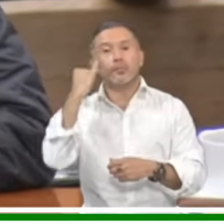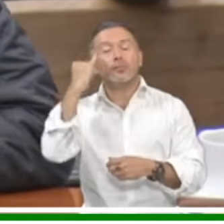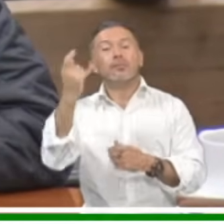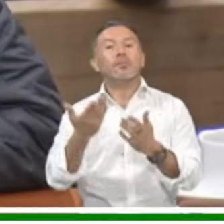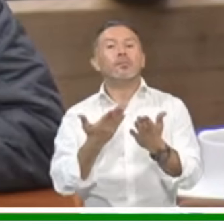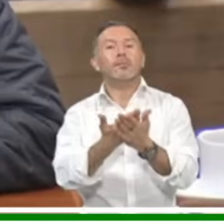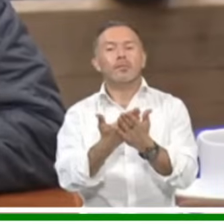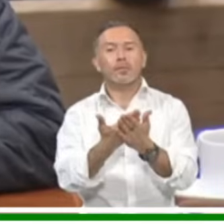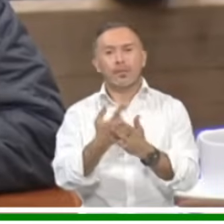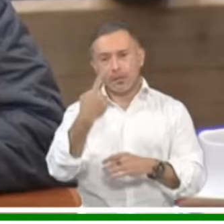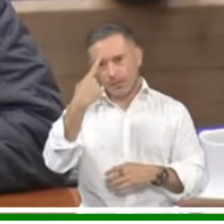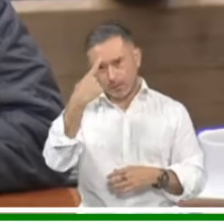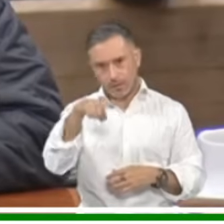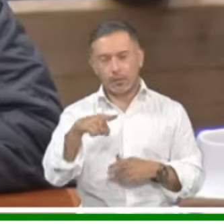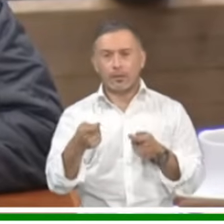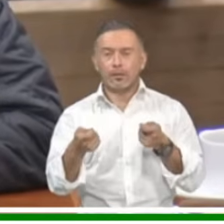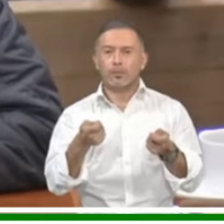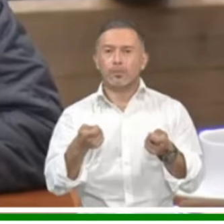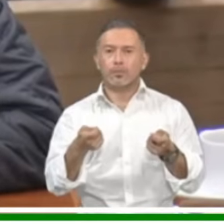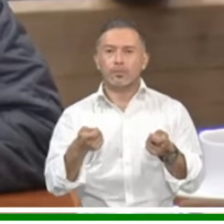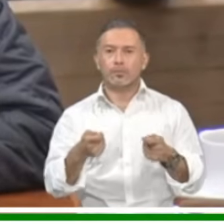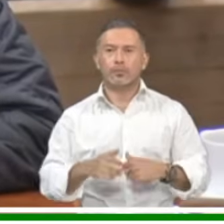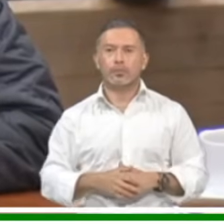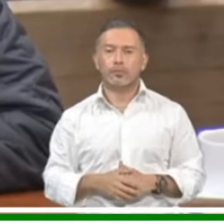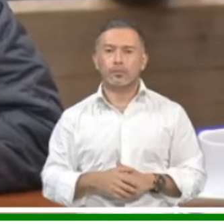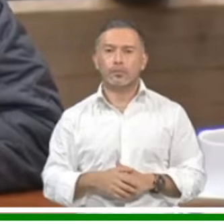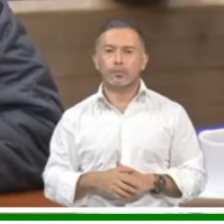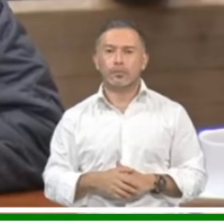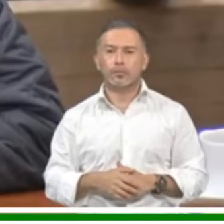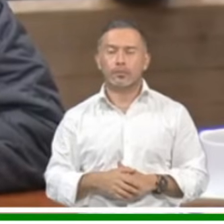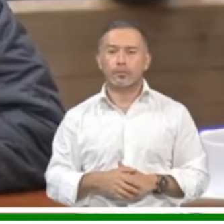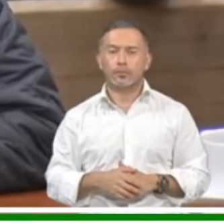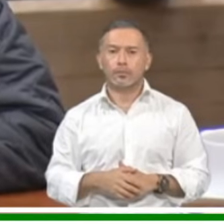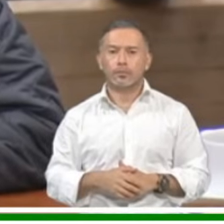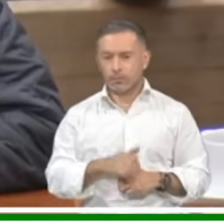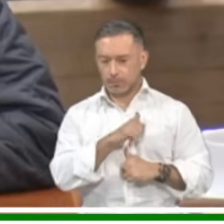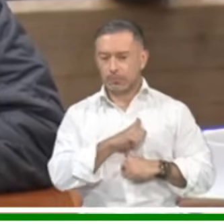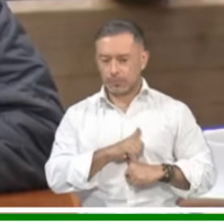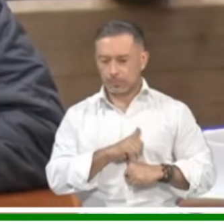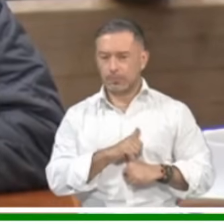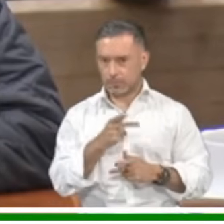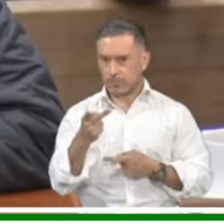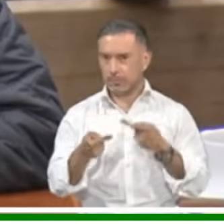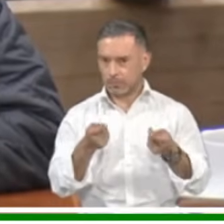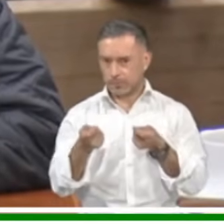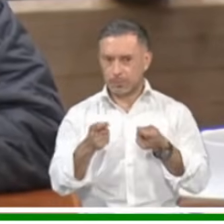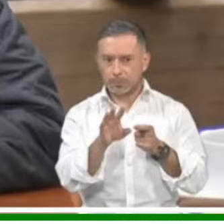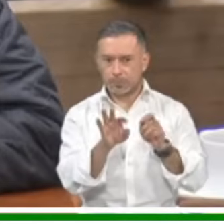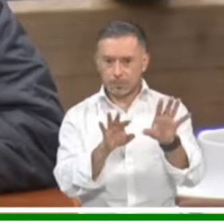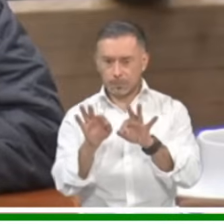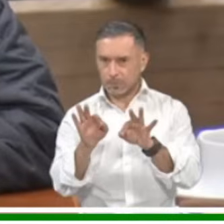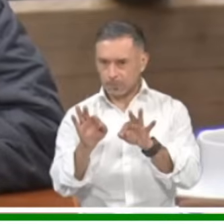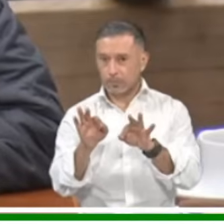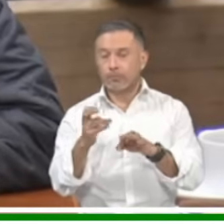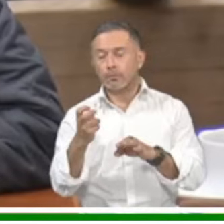para moderar en el debate, pues de ese modo no va a haber